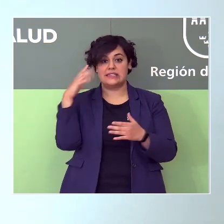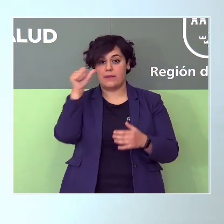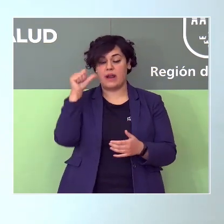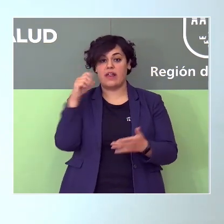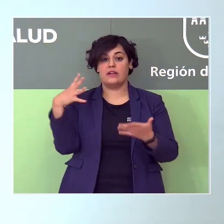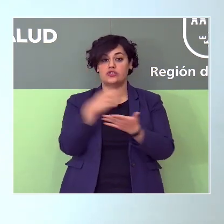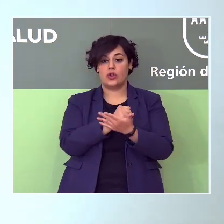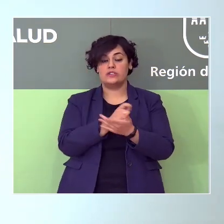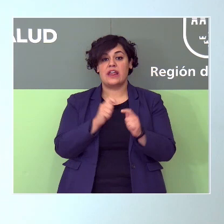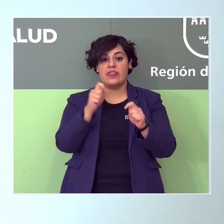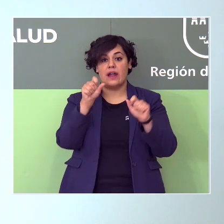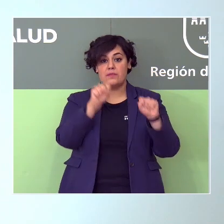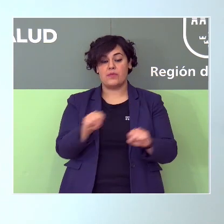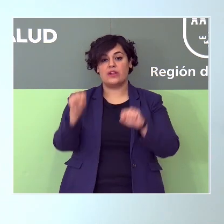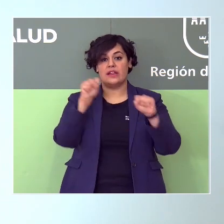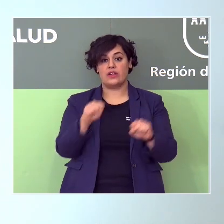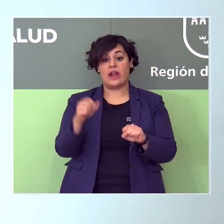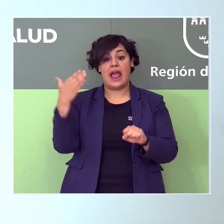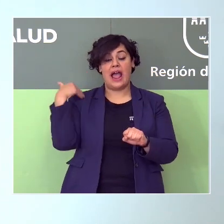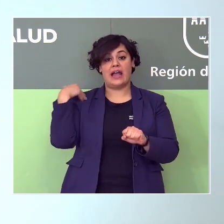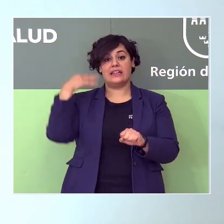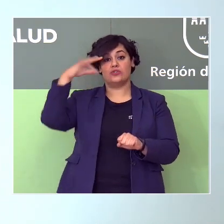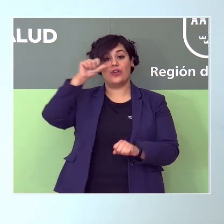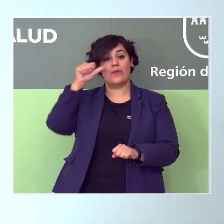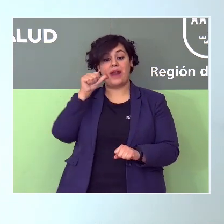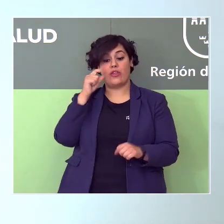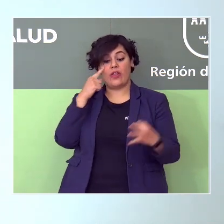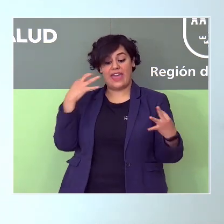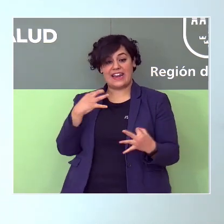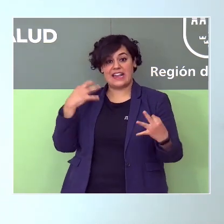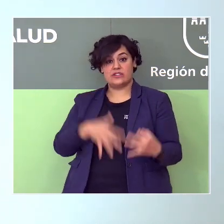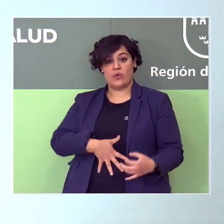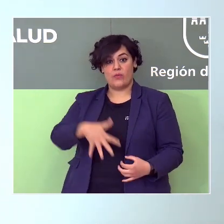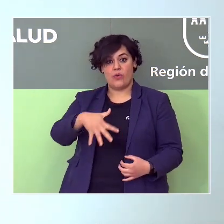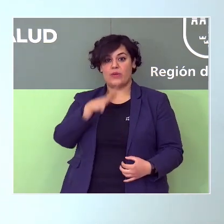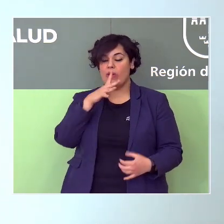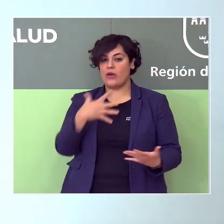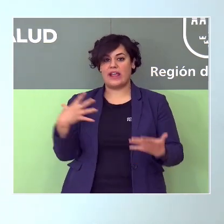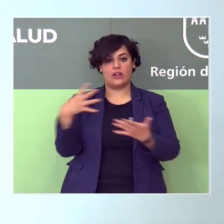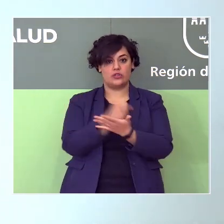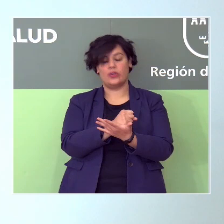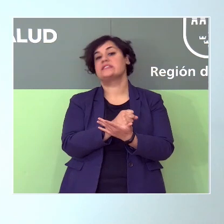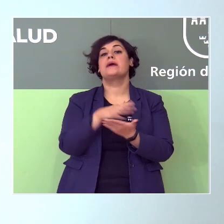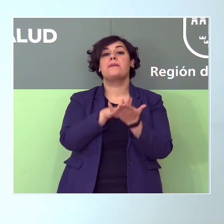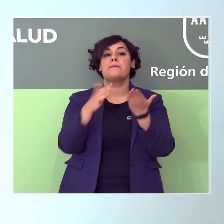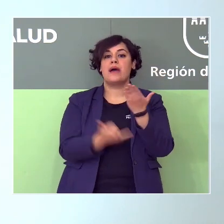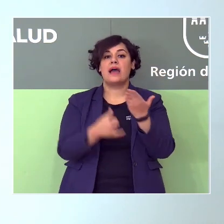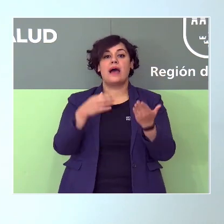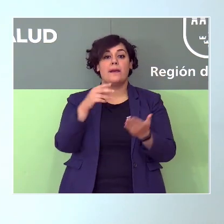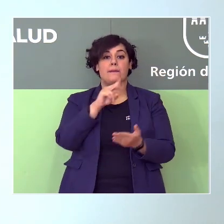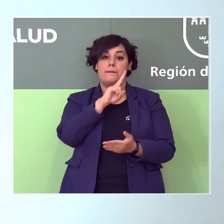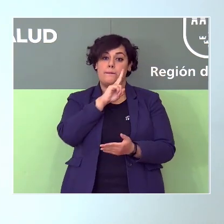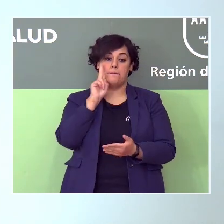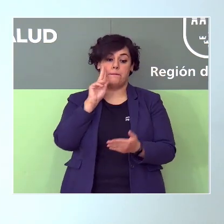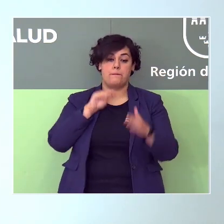la protección que antes solo tenían aquellas que estaban en situación de riesgo, baja maternal o lactancia, incluyendo en este colectivo a